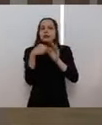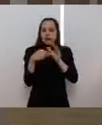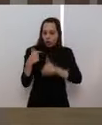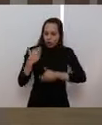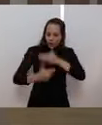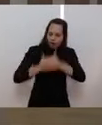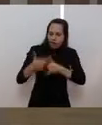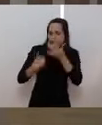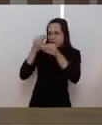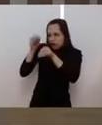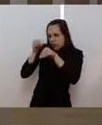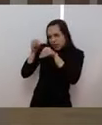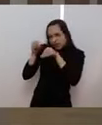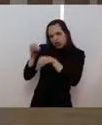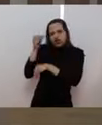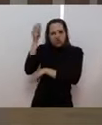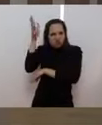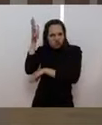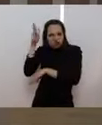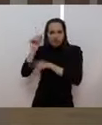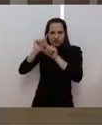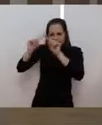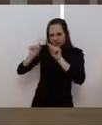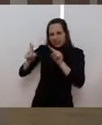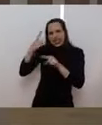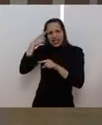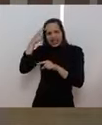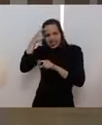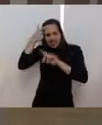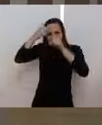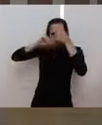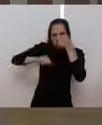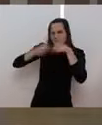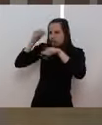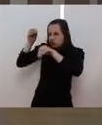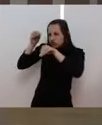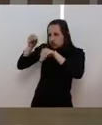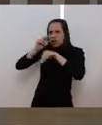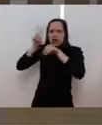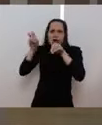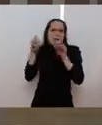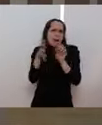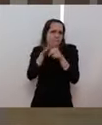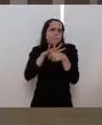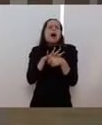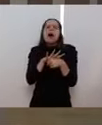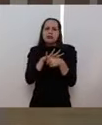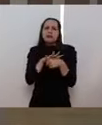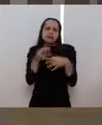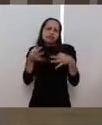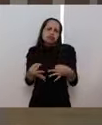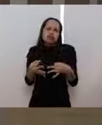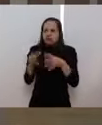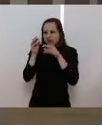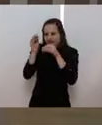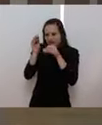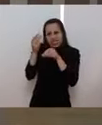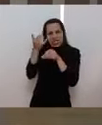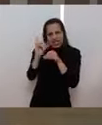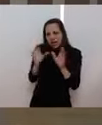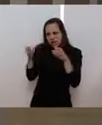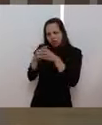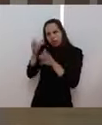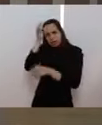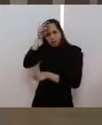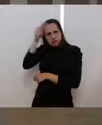formación capacitación e inducción los retos que nos estaba presentando esta pandemia también lo tuvimos formamos no sólo el personal del hospital